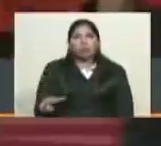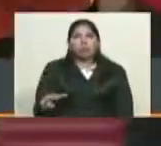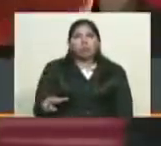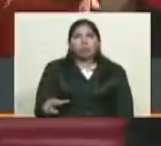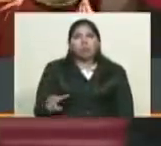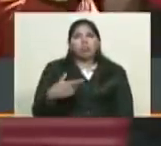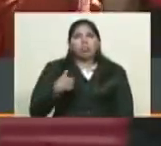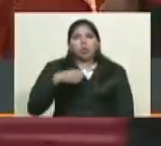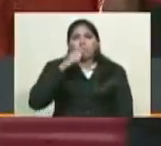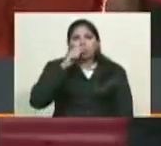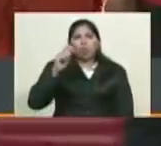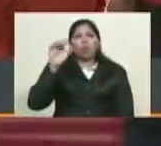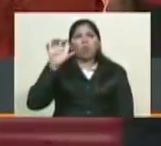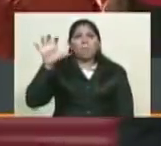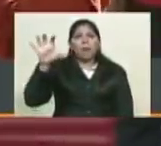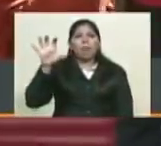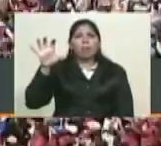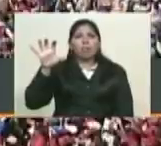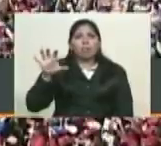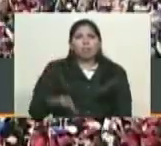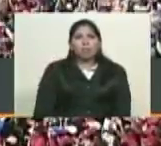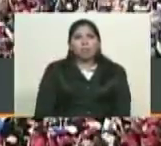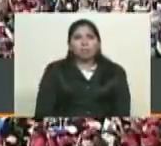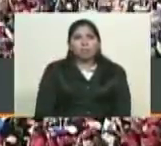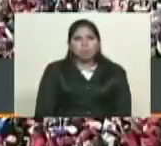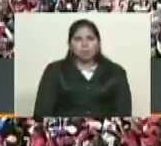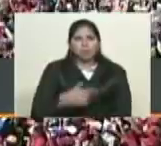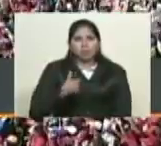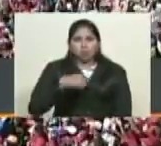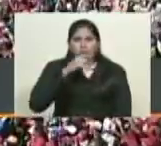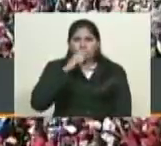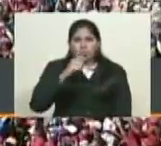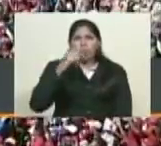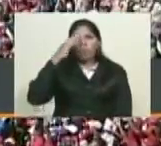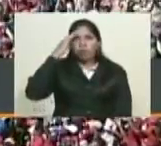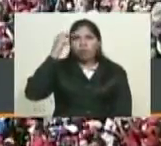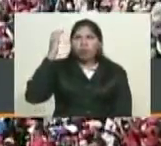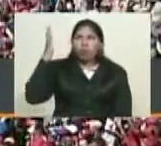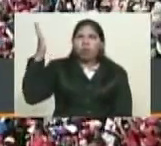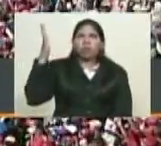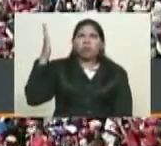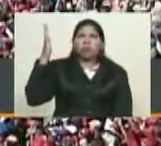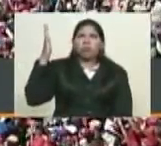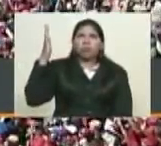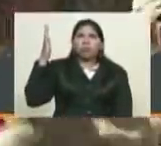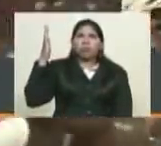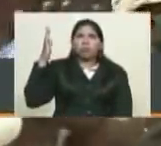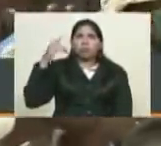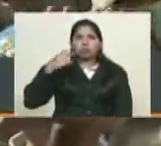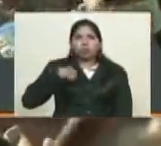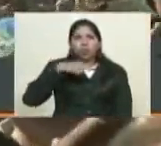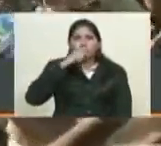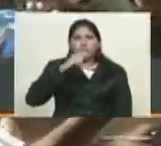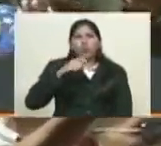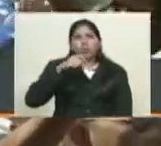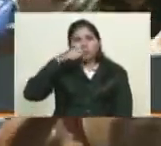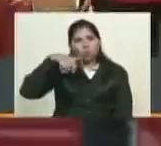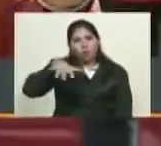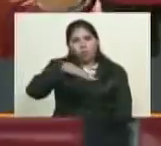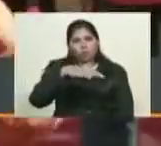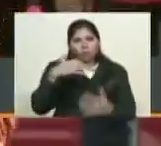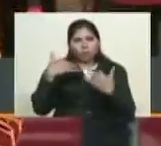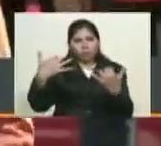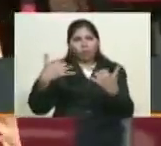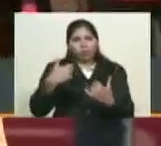Lo juro por mi patria, lo juro por Dios, lo juro por el pueblo, y así